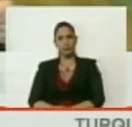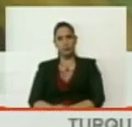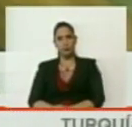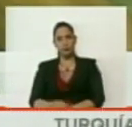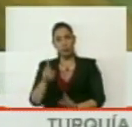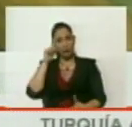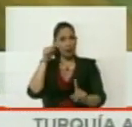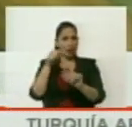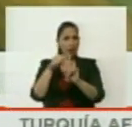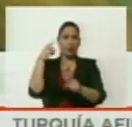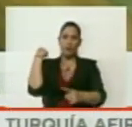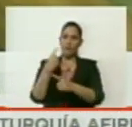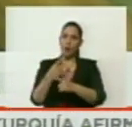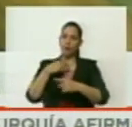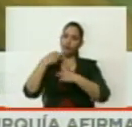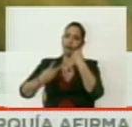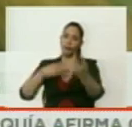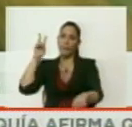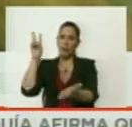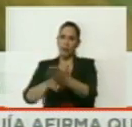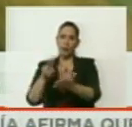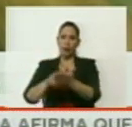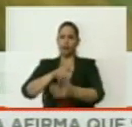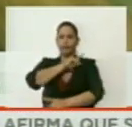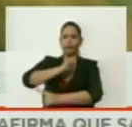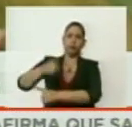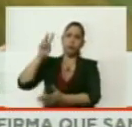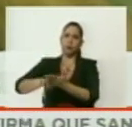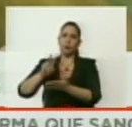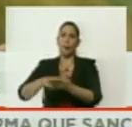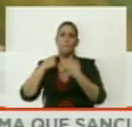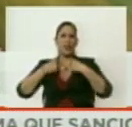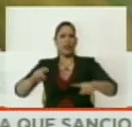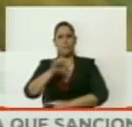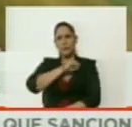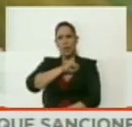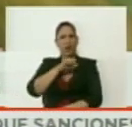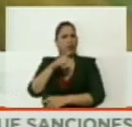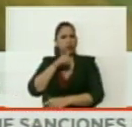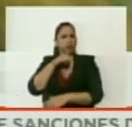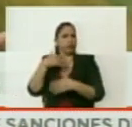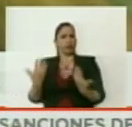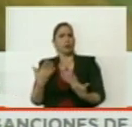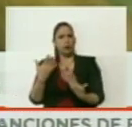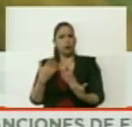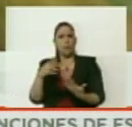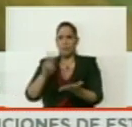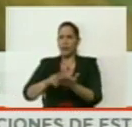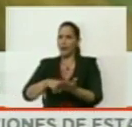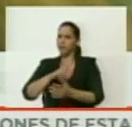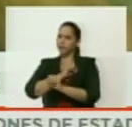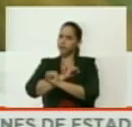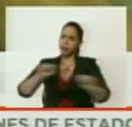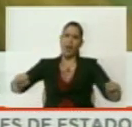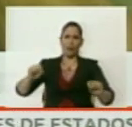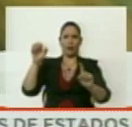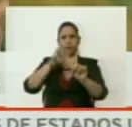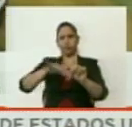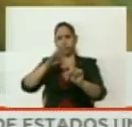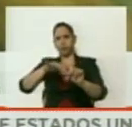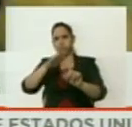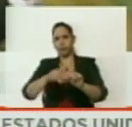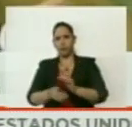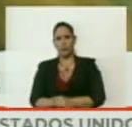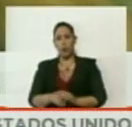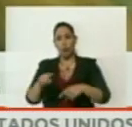que decir la verdad, para ello hay que denunciar la verdad y hay que perderle el miedo a decir la verdad. Ya basta de tergiversación.